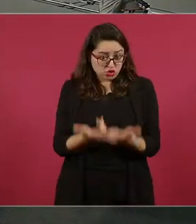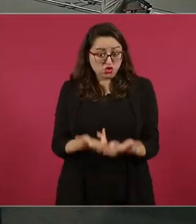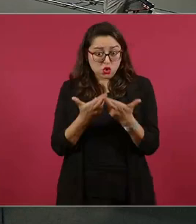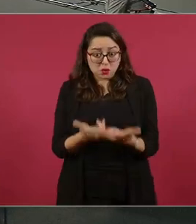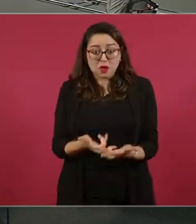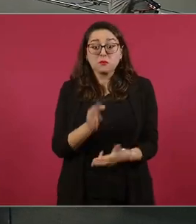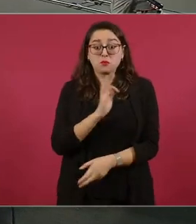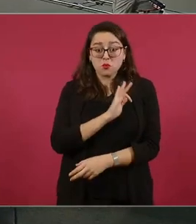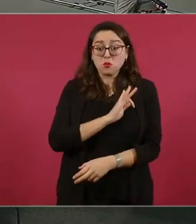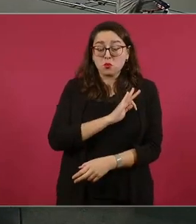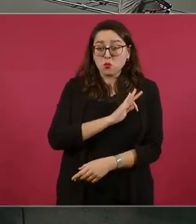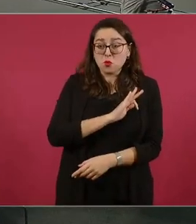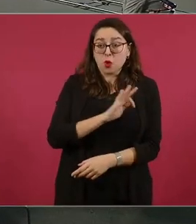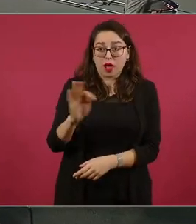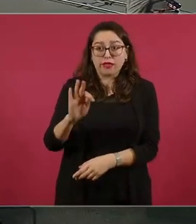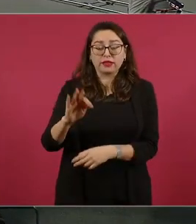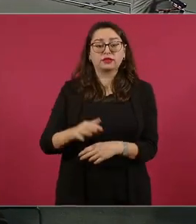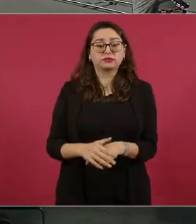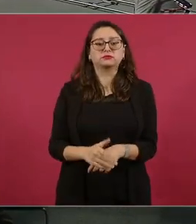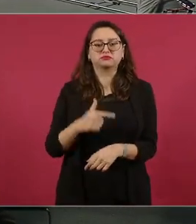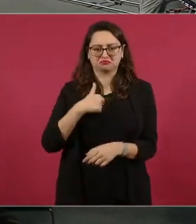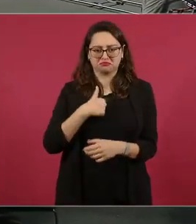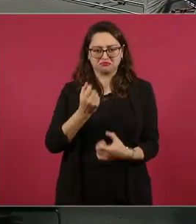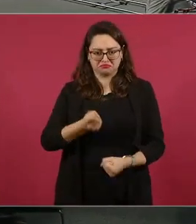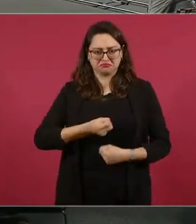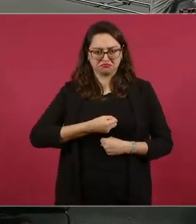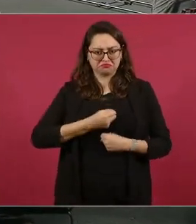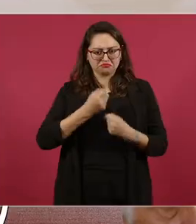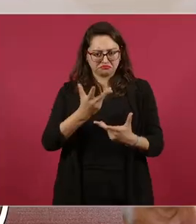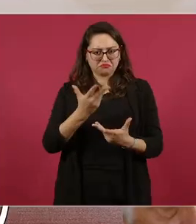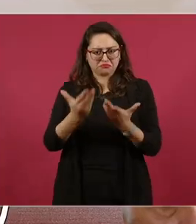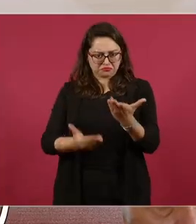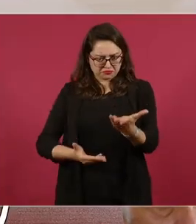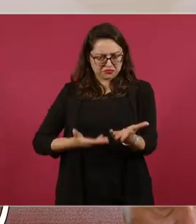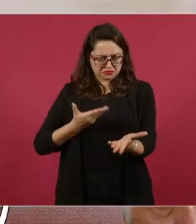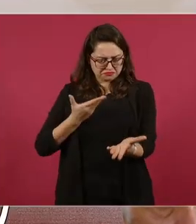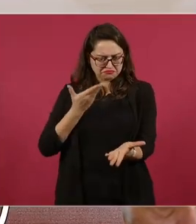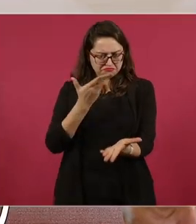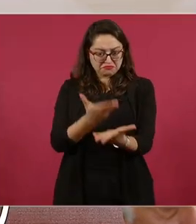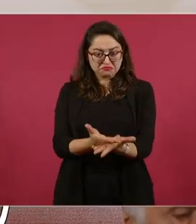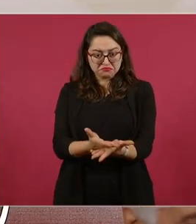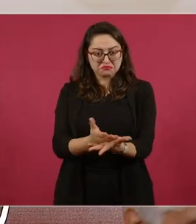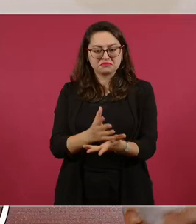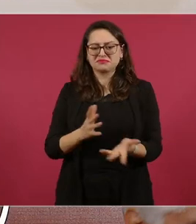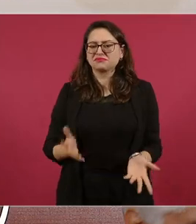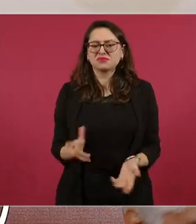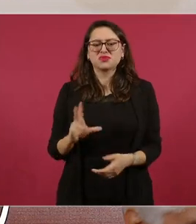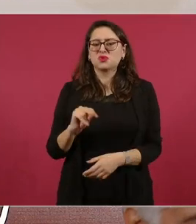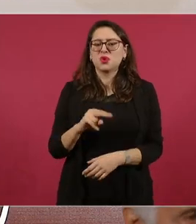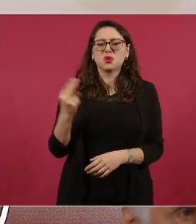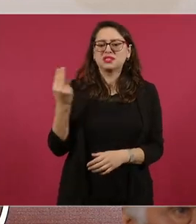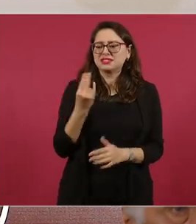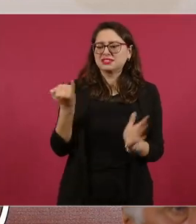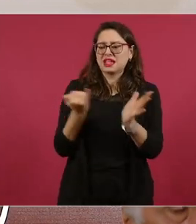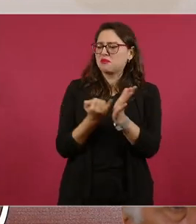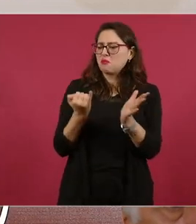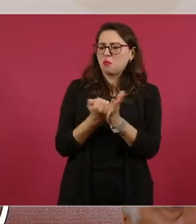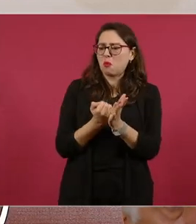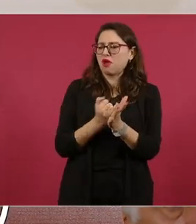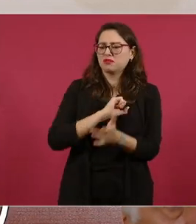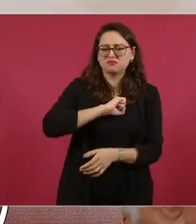Sostuve eso en el debate. Lo mismo, que no había necesidad de aumentar impuestos, ni de gasolinazos,